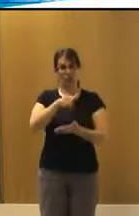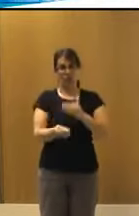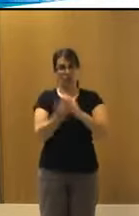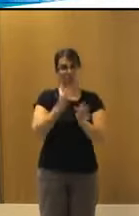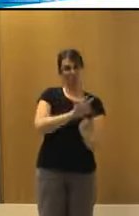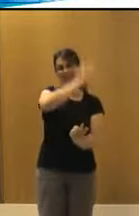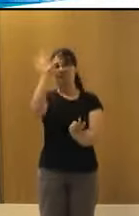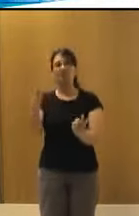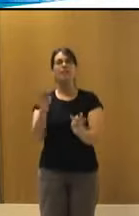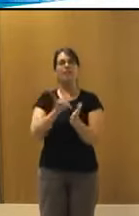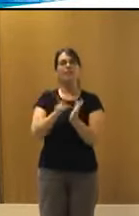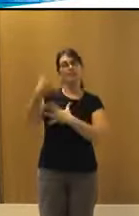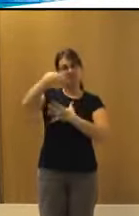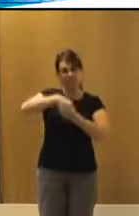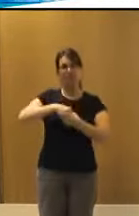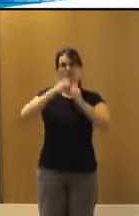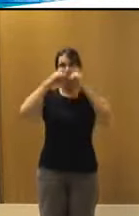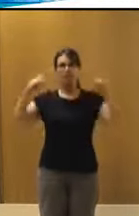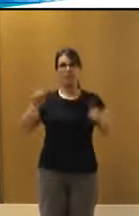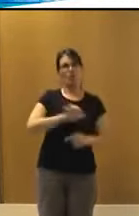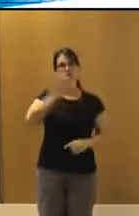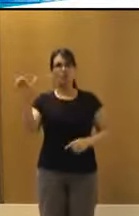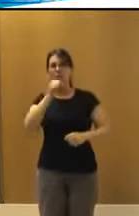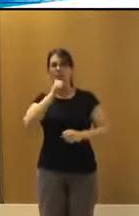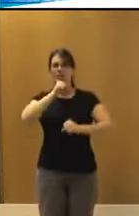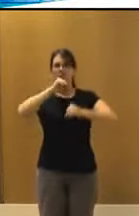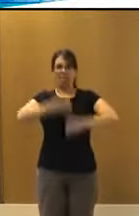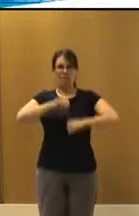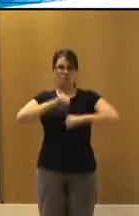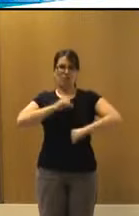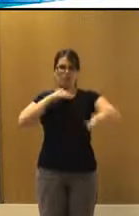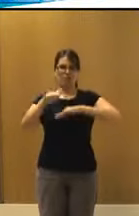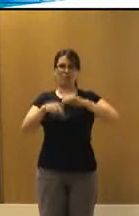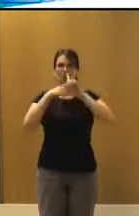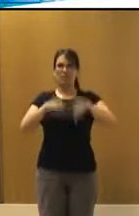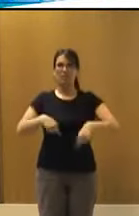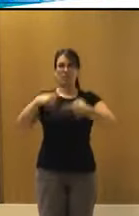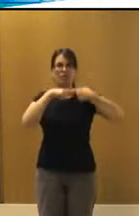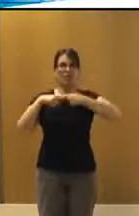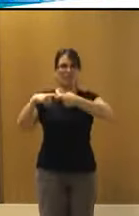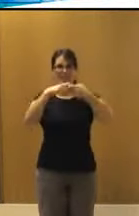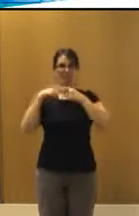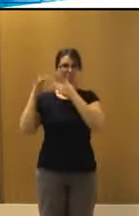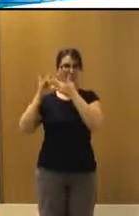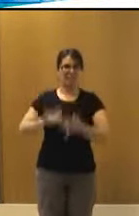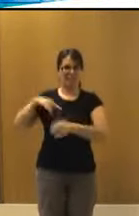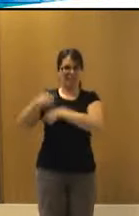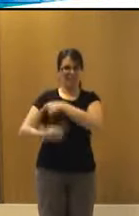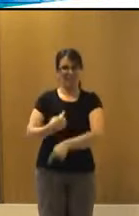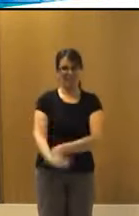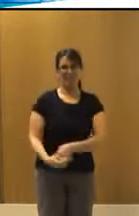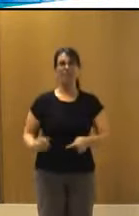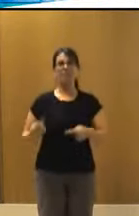dicho a lo largo de la mañana, está enmarcada en el Año Europeo del Envejecimiento Activo y la Solidaridad